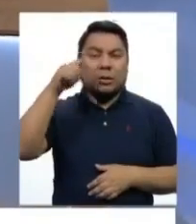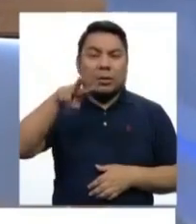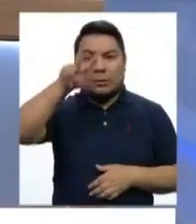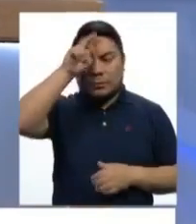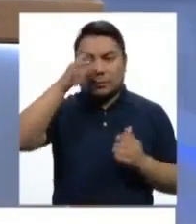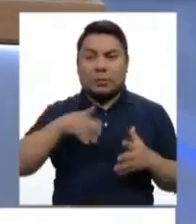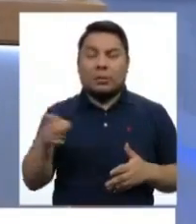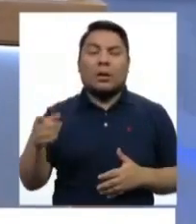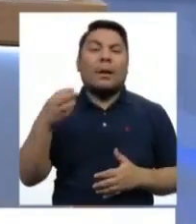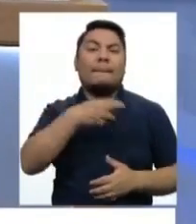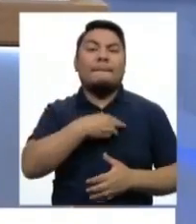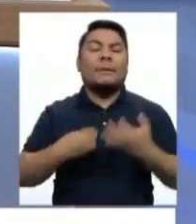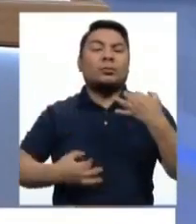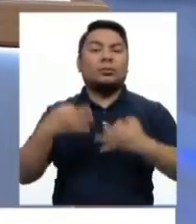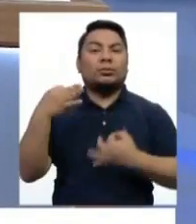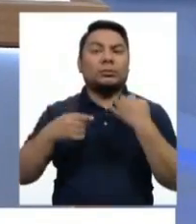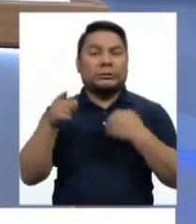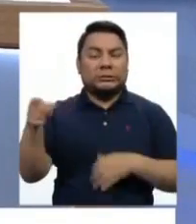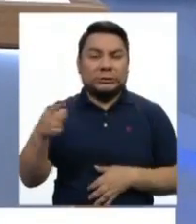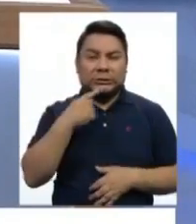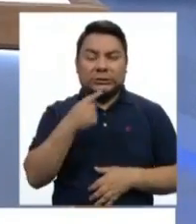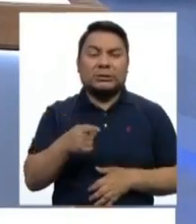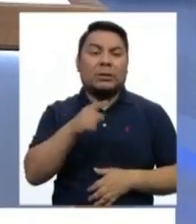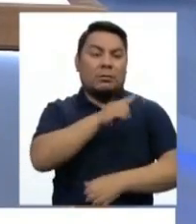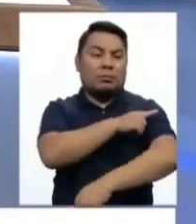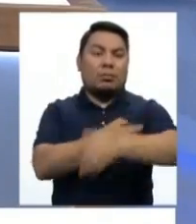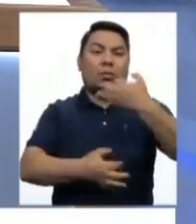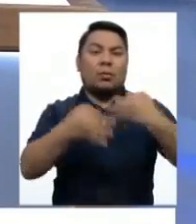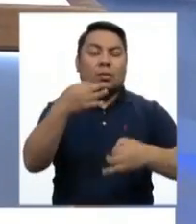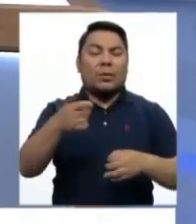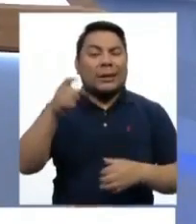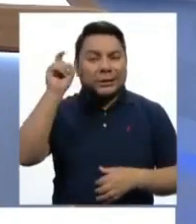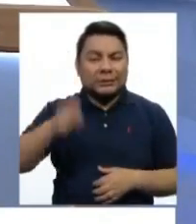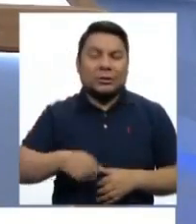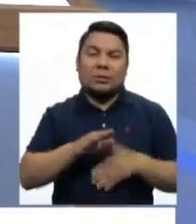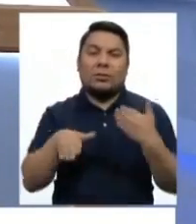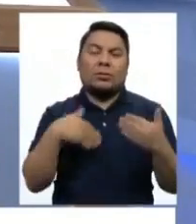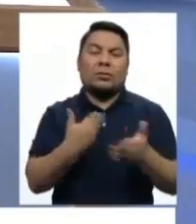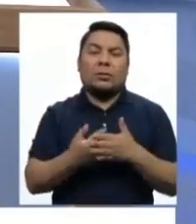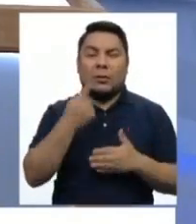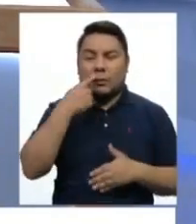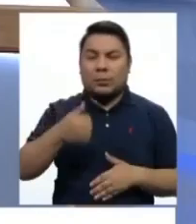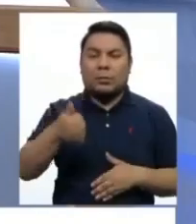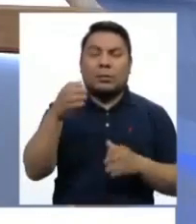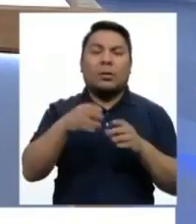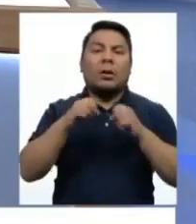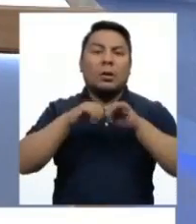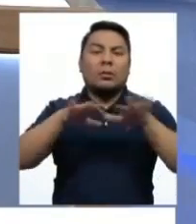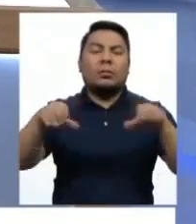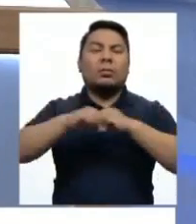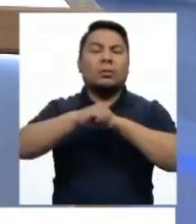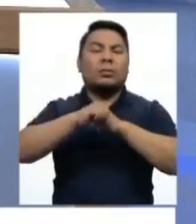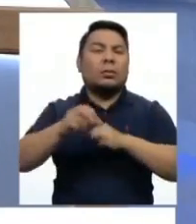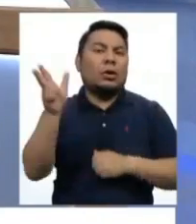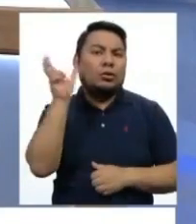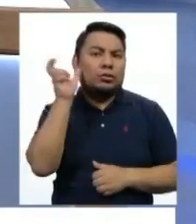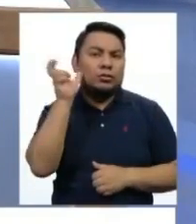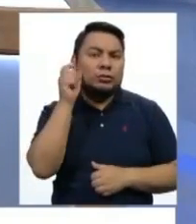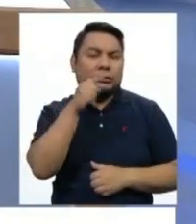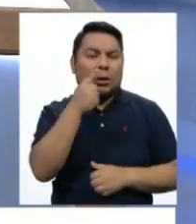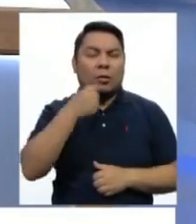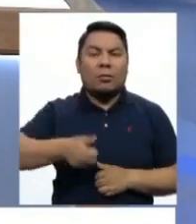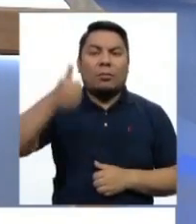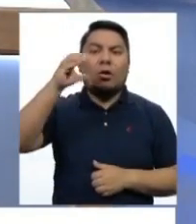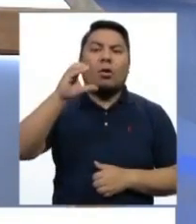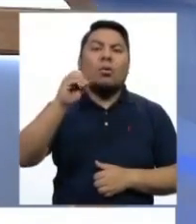El ministro de Justicia, Vicente Ceballos, sostiene que el Poder Judicial debe tomar medidas contra el jefe de la OCMA tras difundirse un audio en el que se le escucha conversar